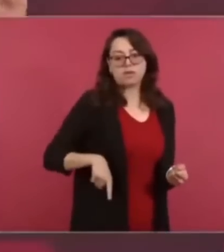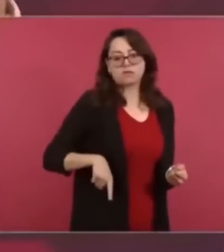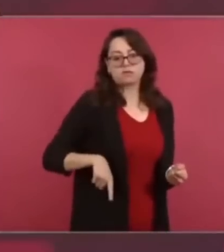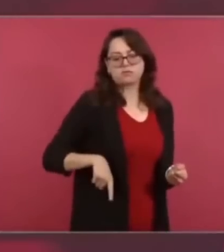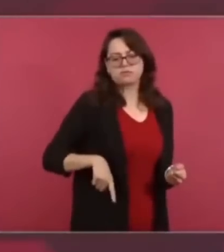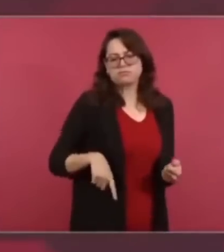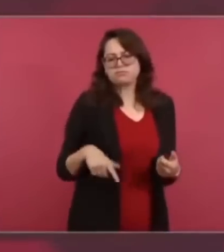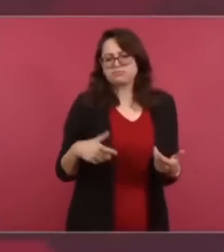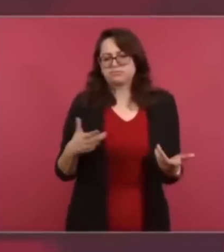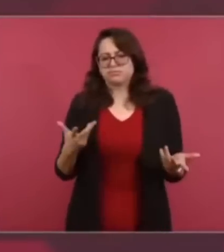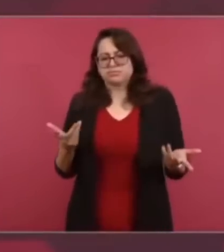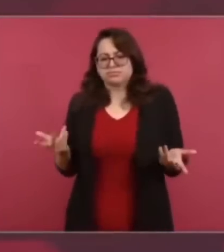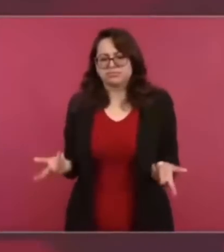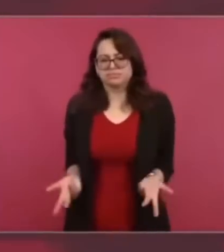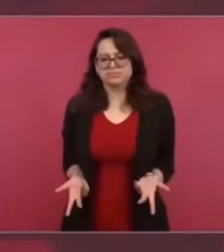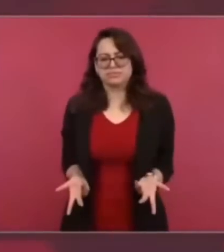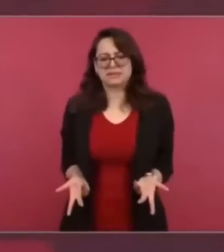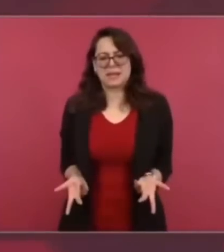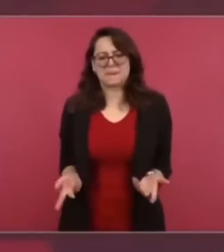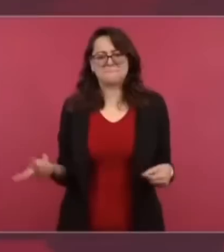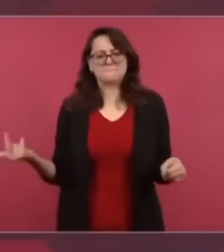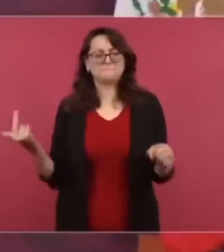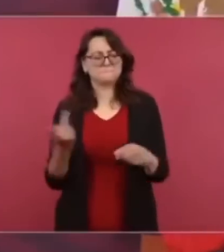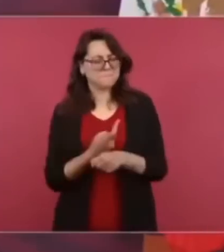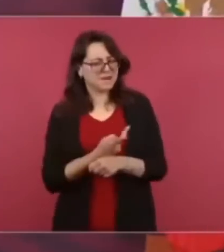Porque de esa manera,